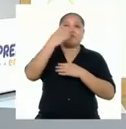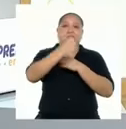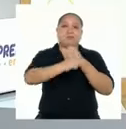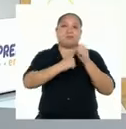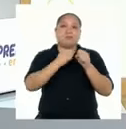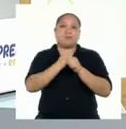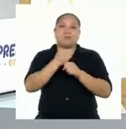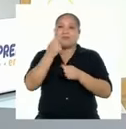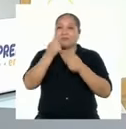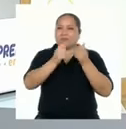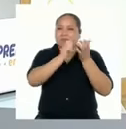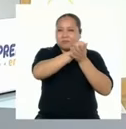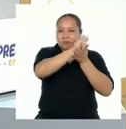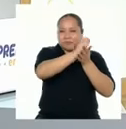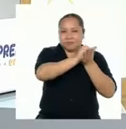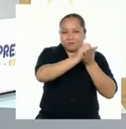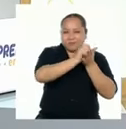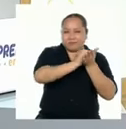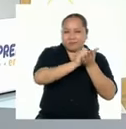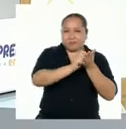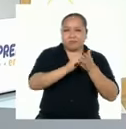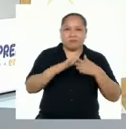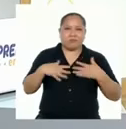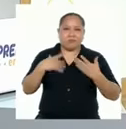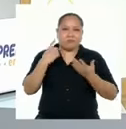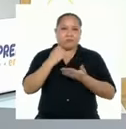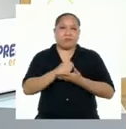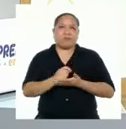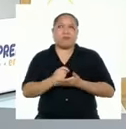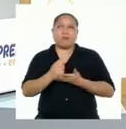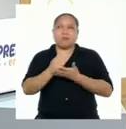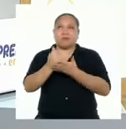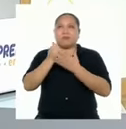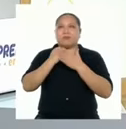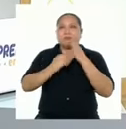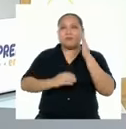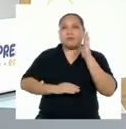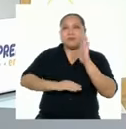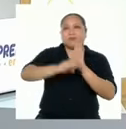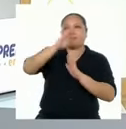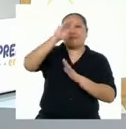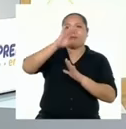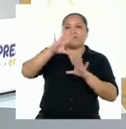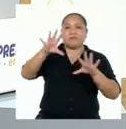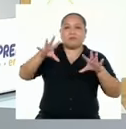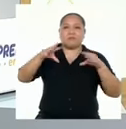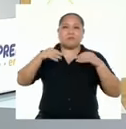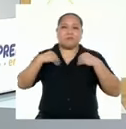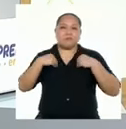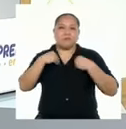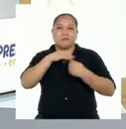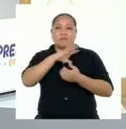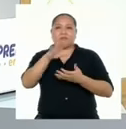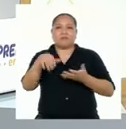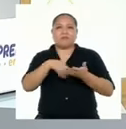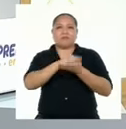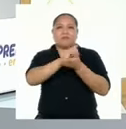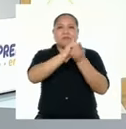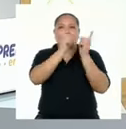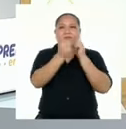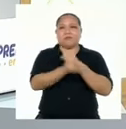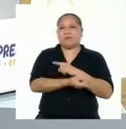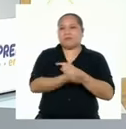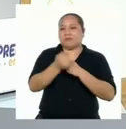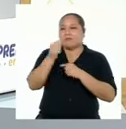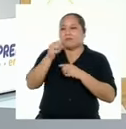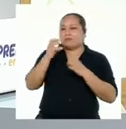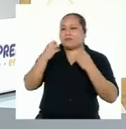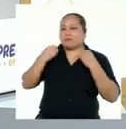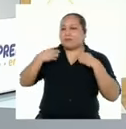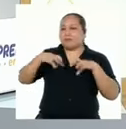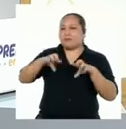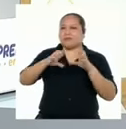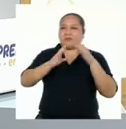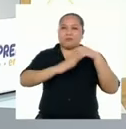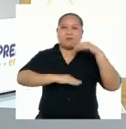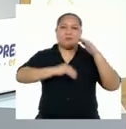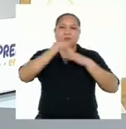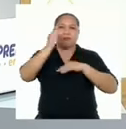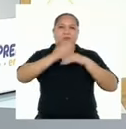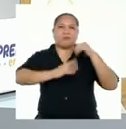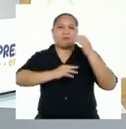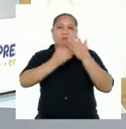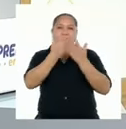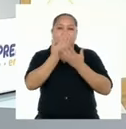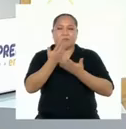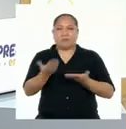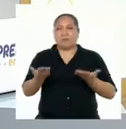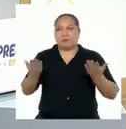¿Qué tipo de texto podríamos escribir que nos ayude a crecer, a asumir todos estos cambios como una oportunidad para construir algo mejor y que